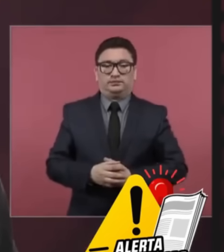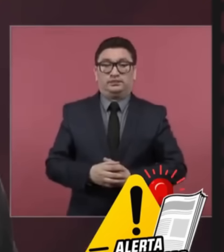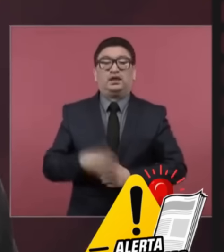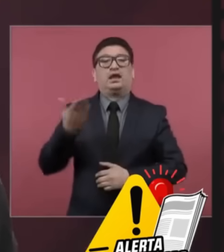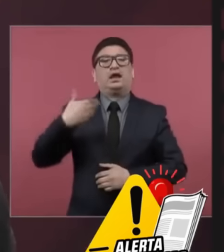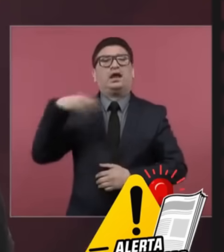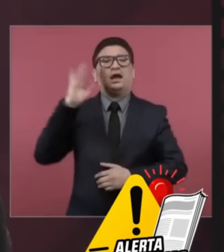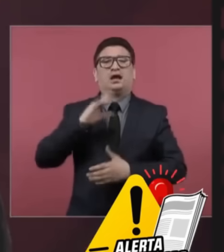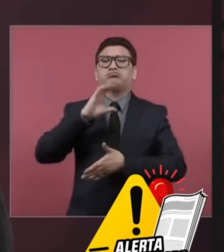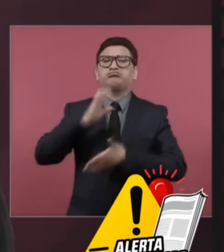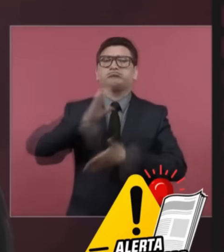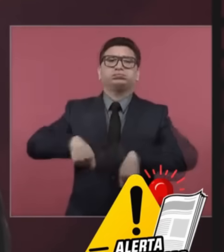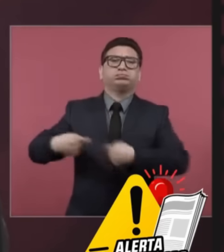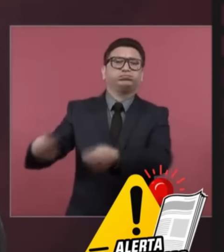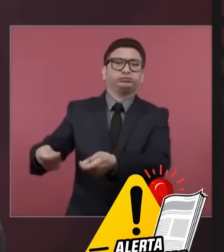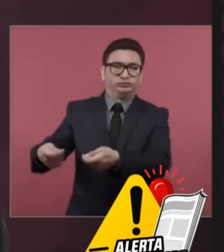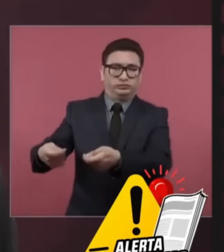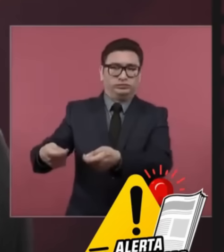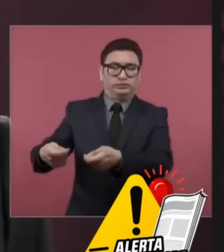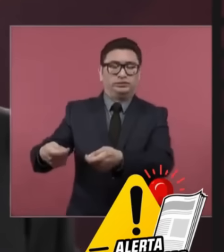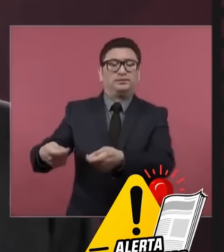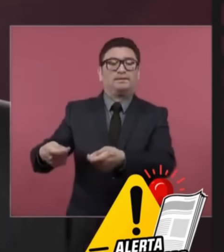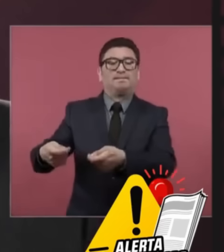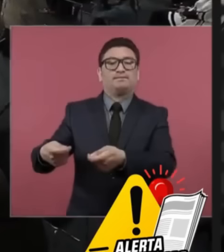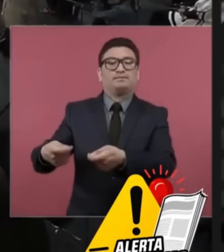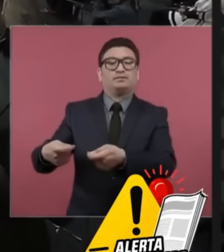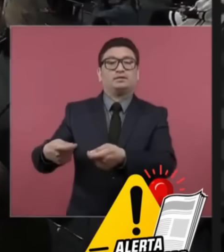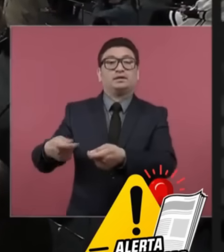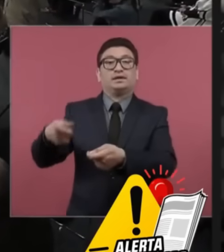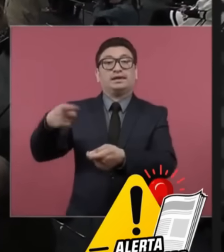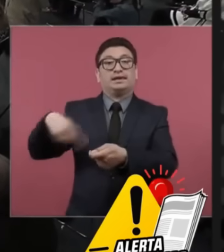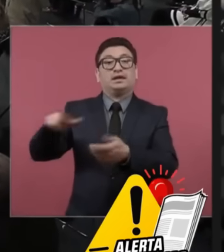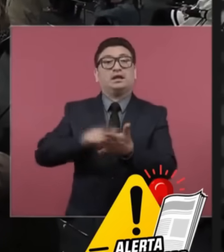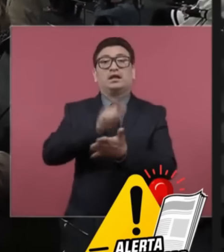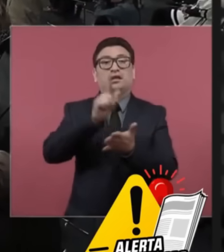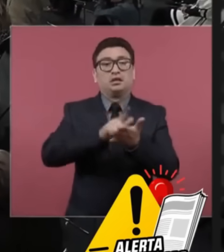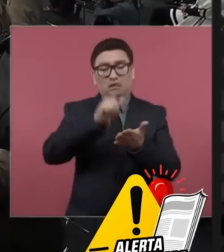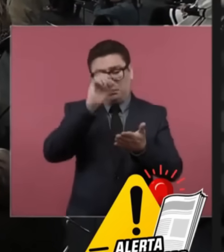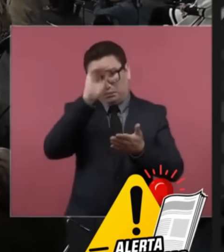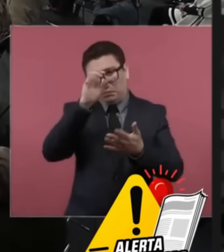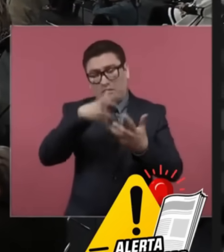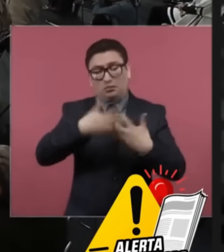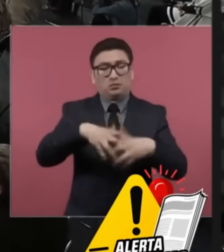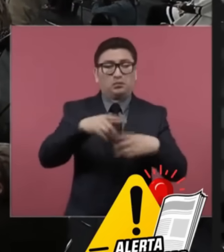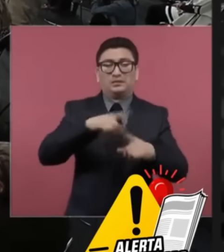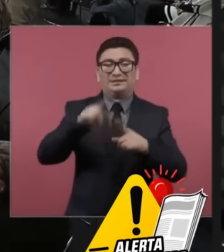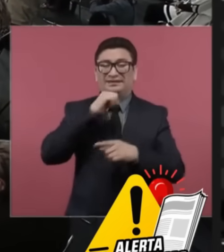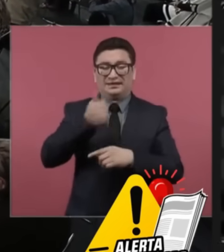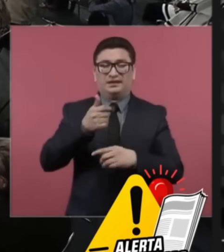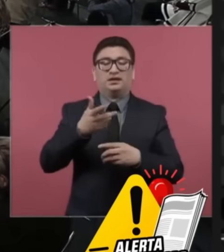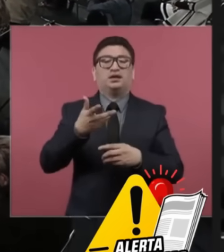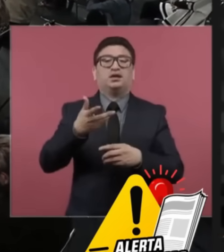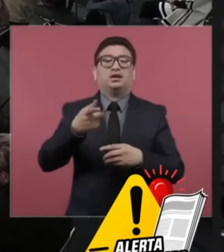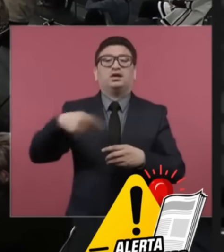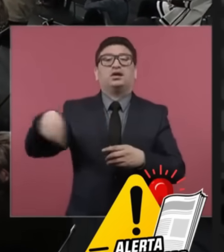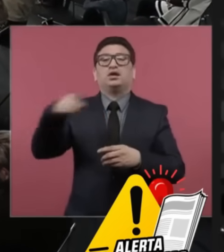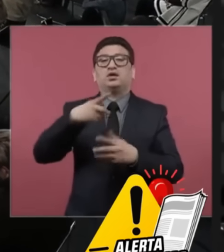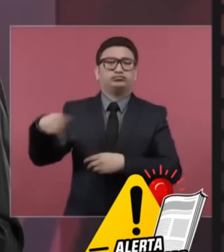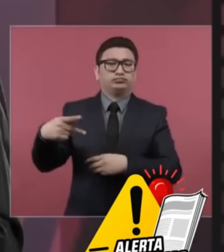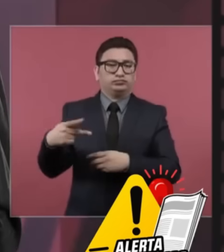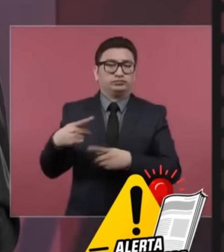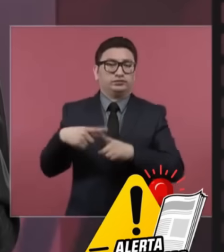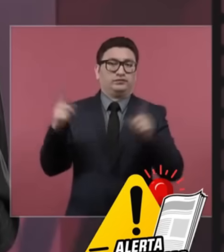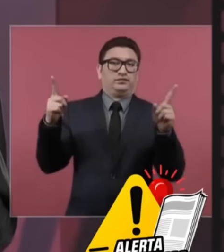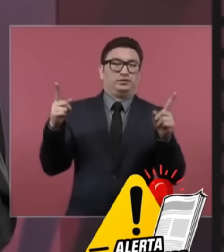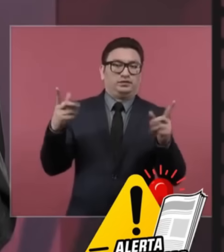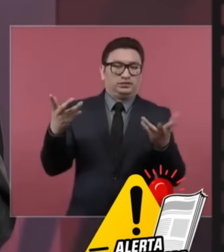entregaban las concesiones, no se usaban para la explotación minera, se usaban para la especulación financiera,